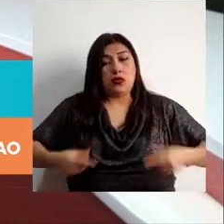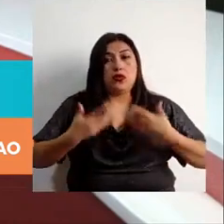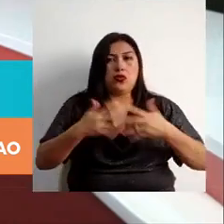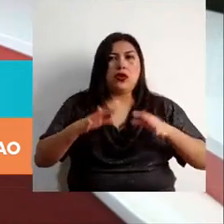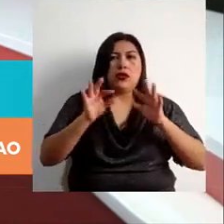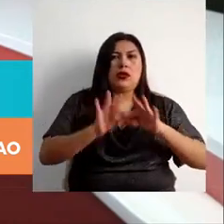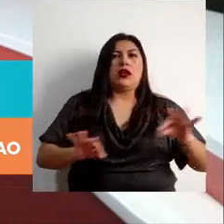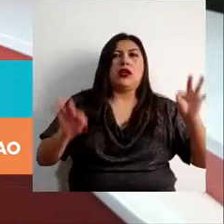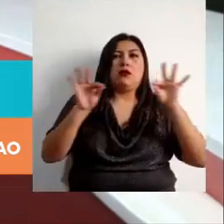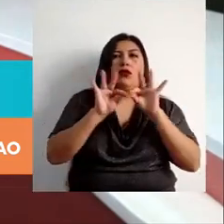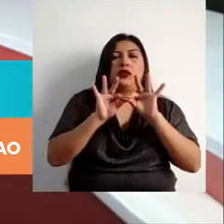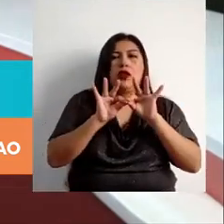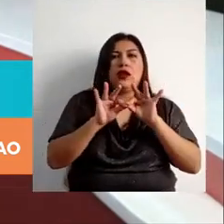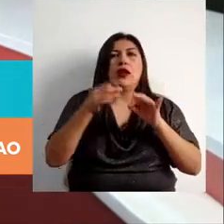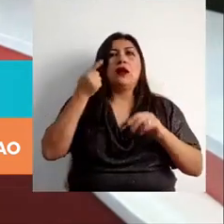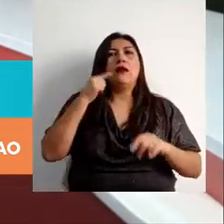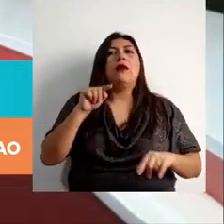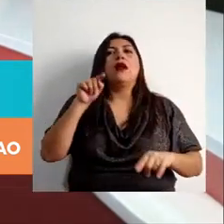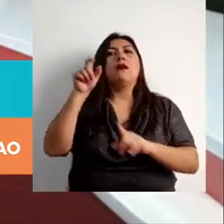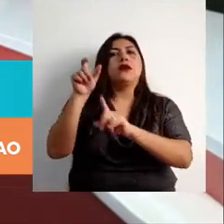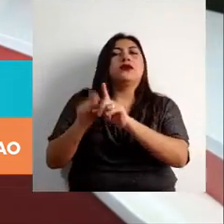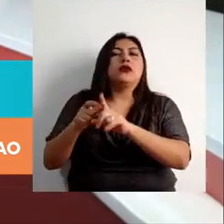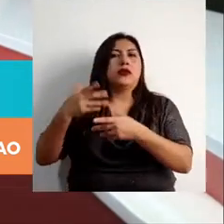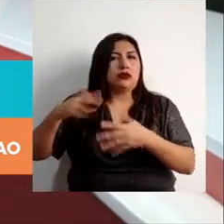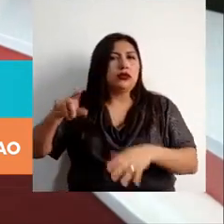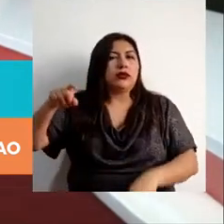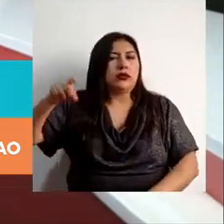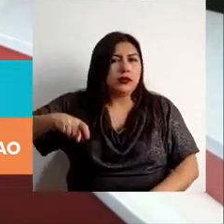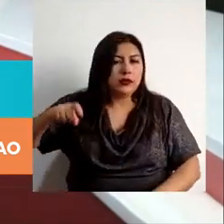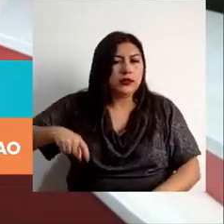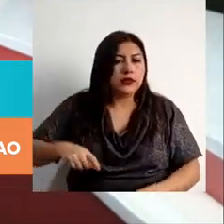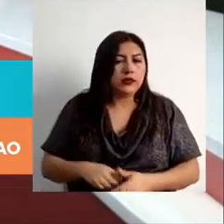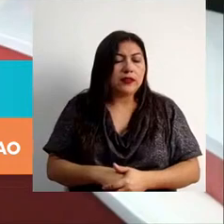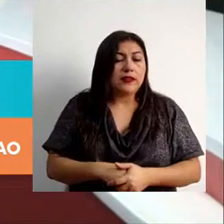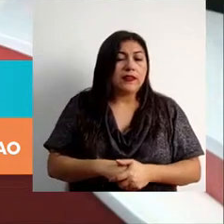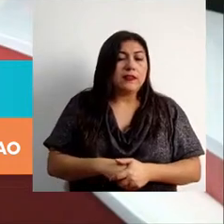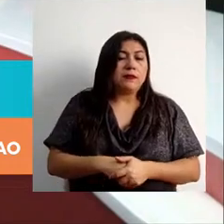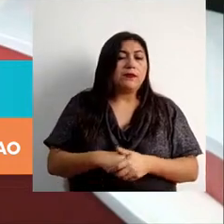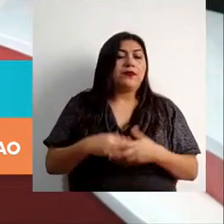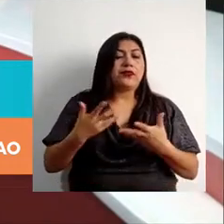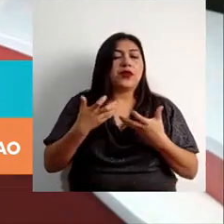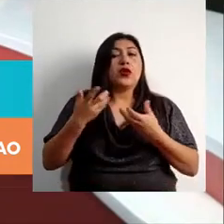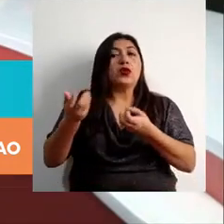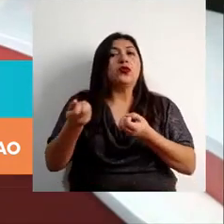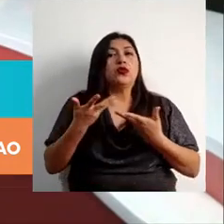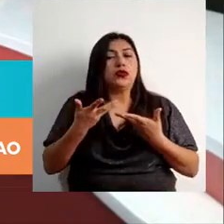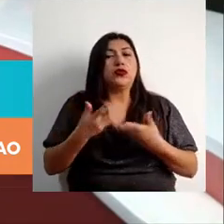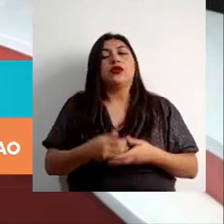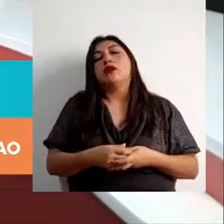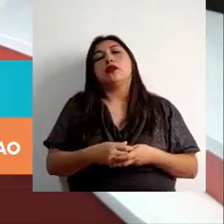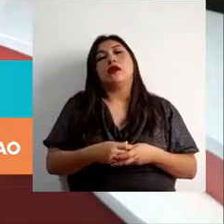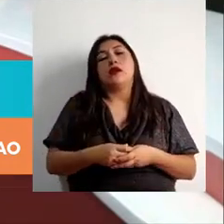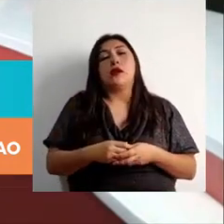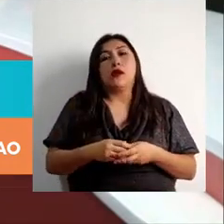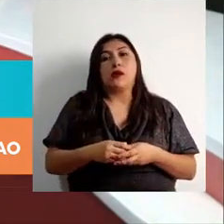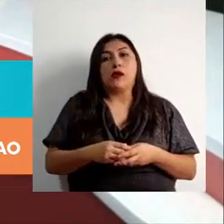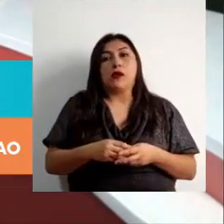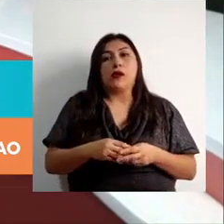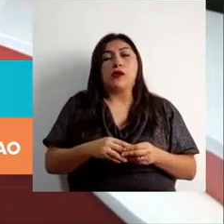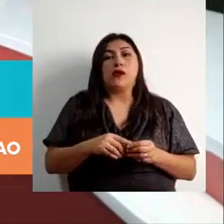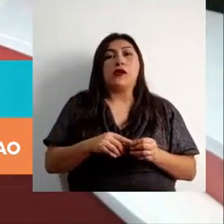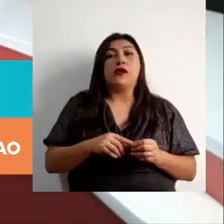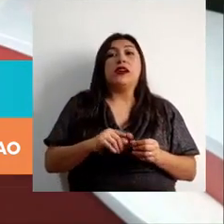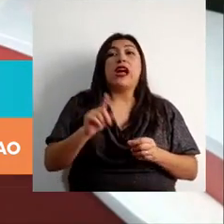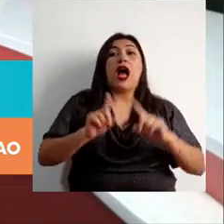una persona que la necesita. Además, quisiera que nos comentes también porque ustedes a través de algunos